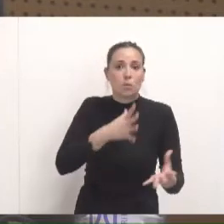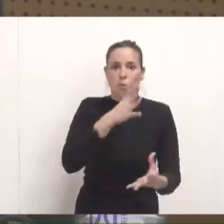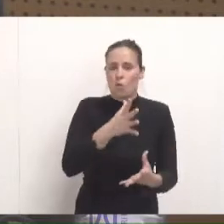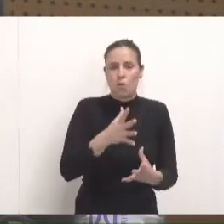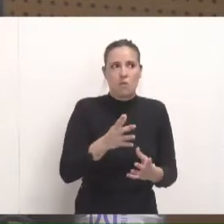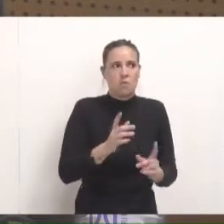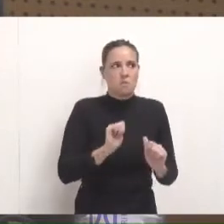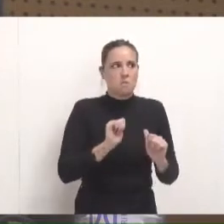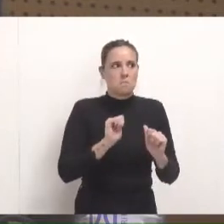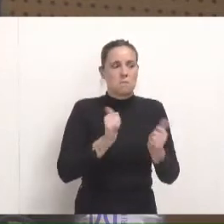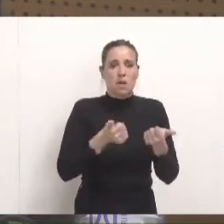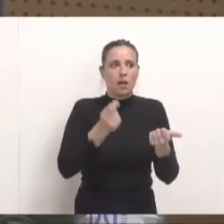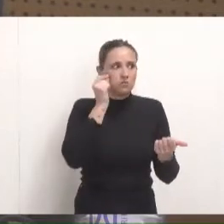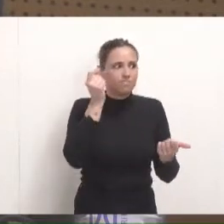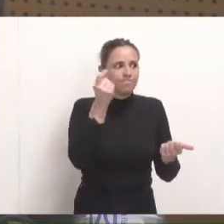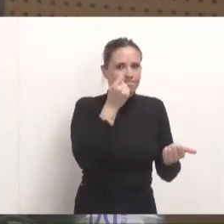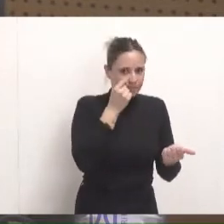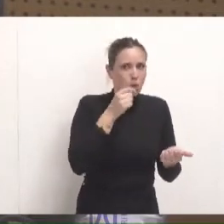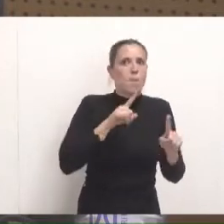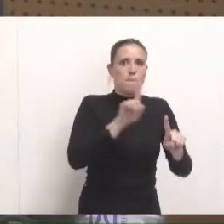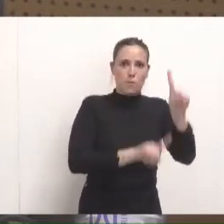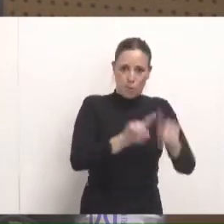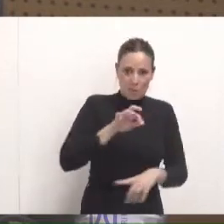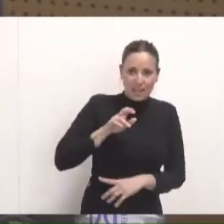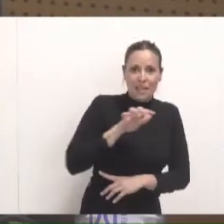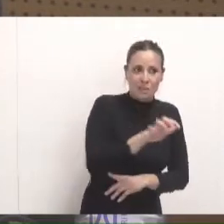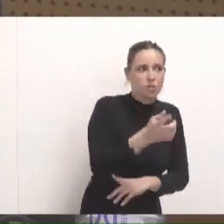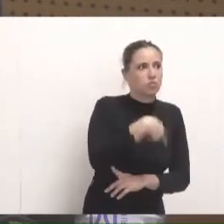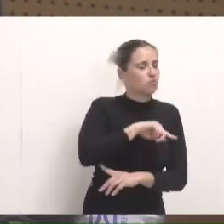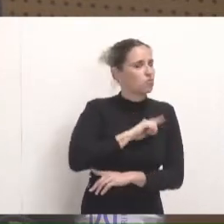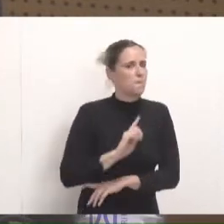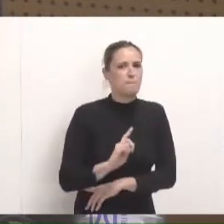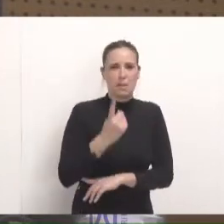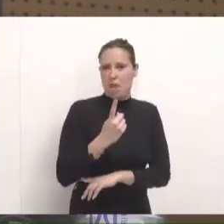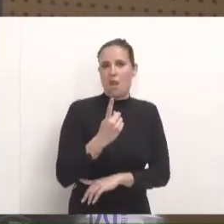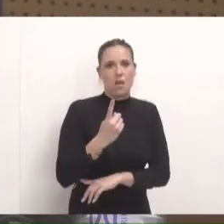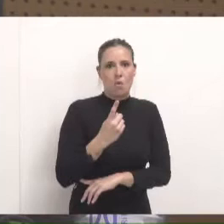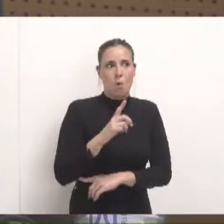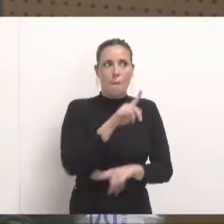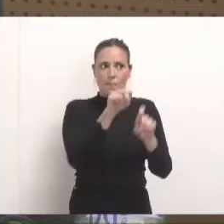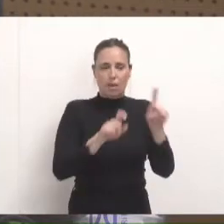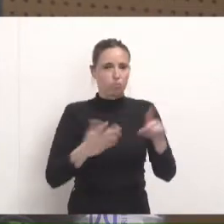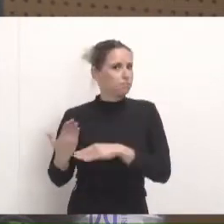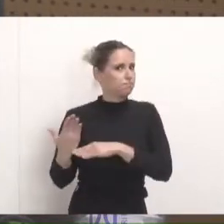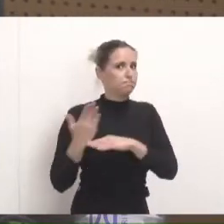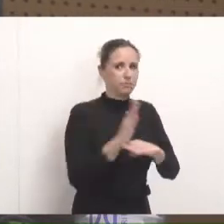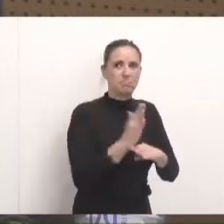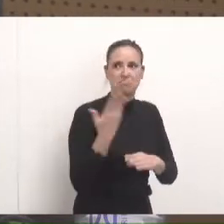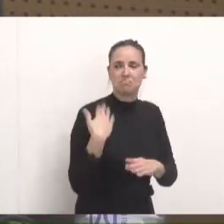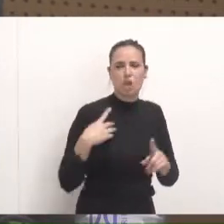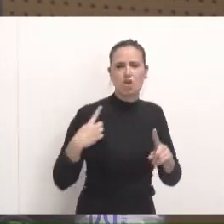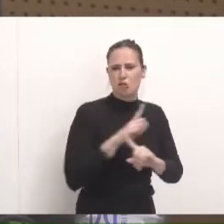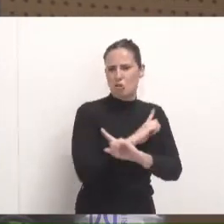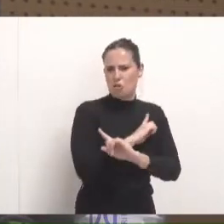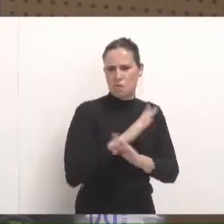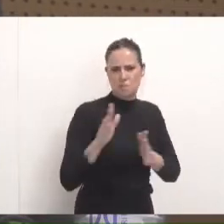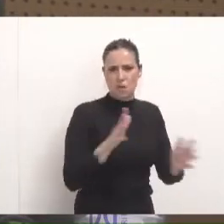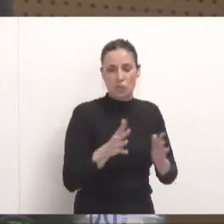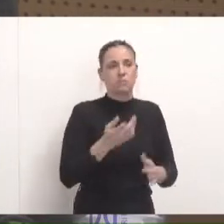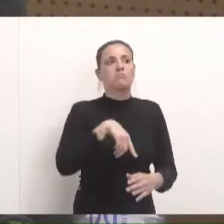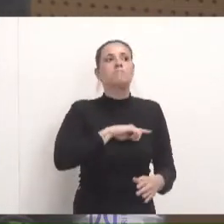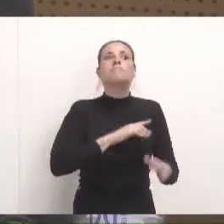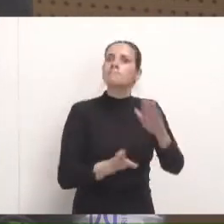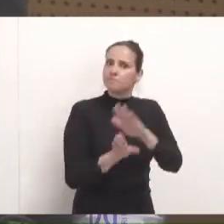alarma, fuimos los primeros que presentamos una pregunta, allá por el mes de noviembre, me parece. Hemos seguido preguntando por este